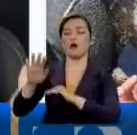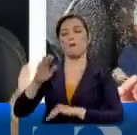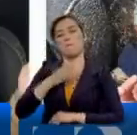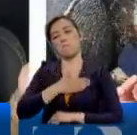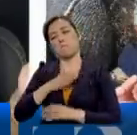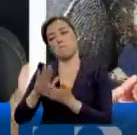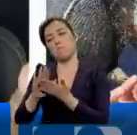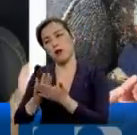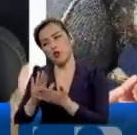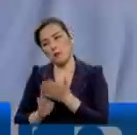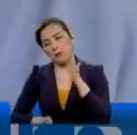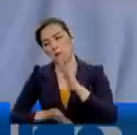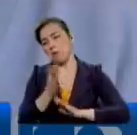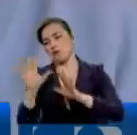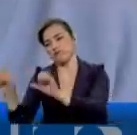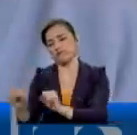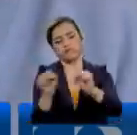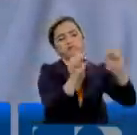Tessy fue traída a Ecuador.